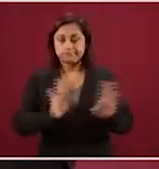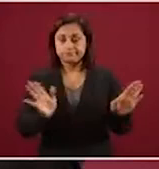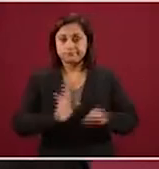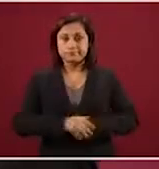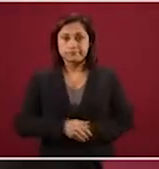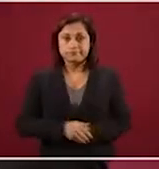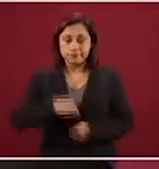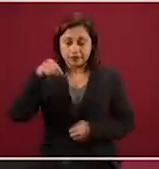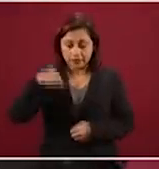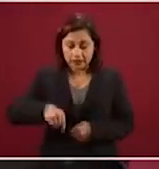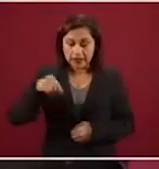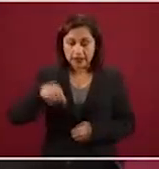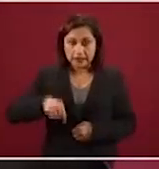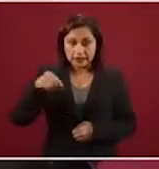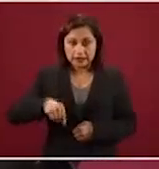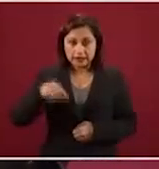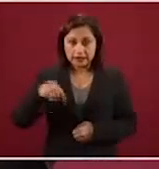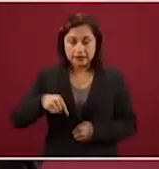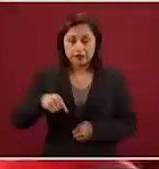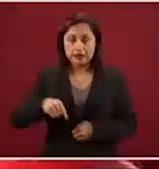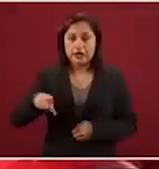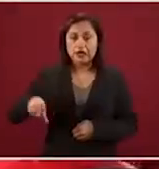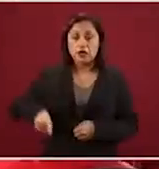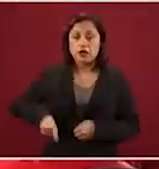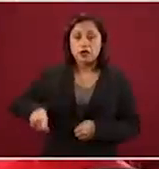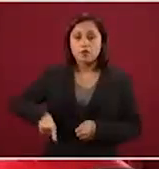prohibida la condonación de impuestos,